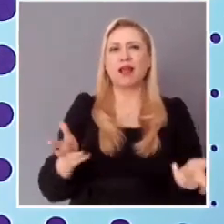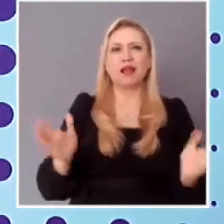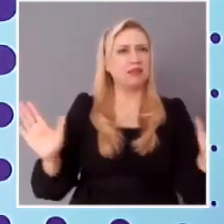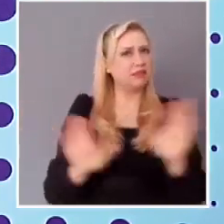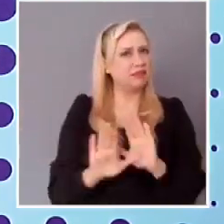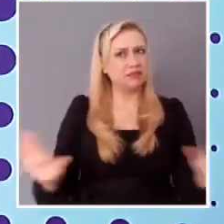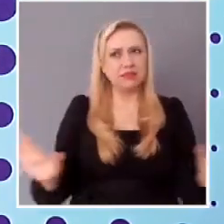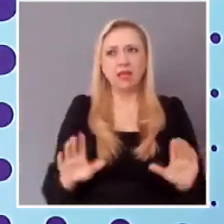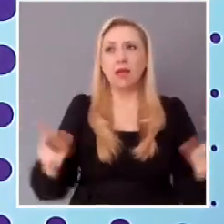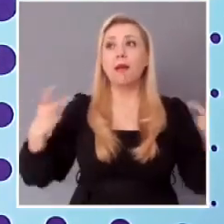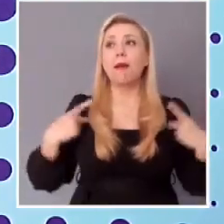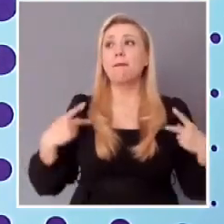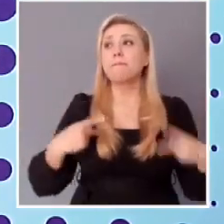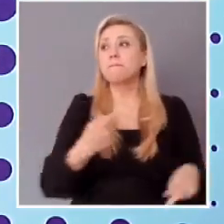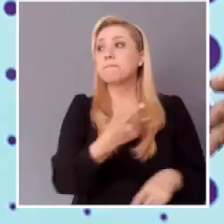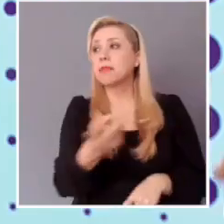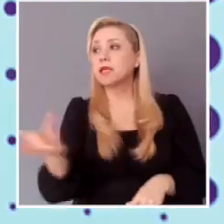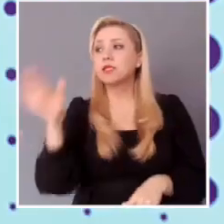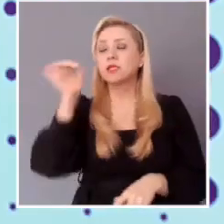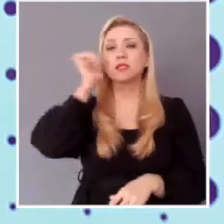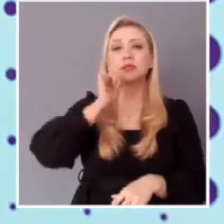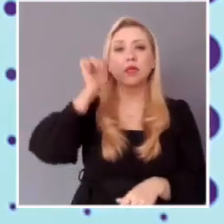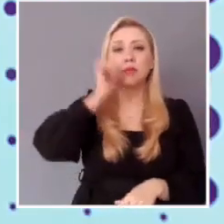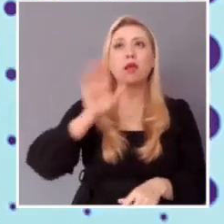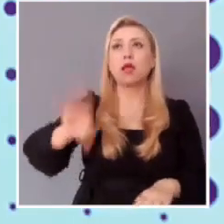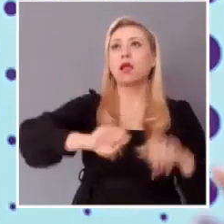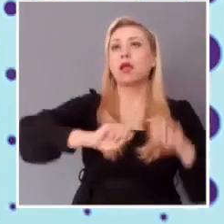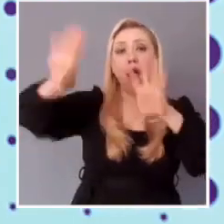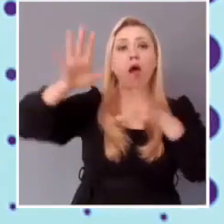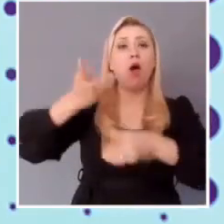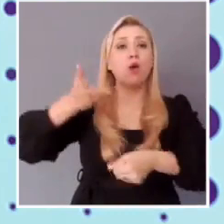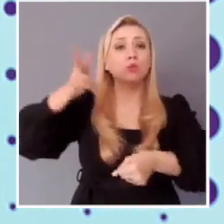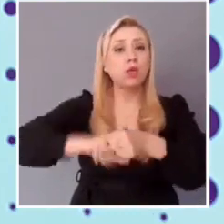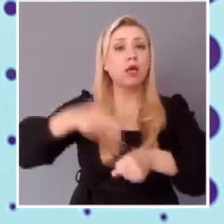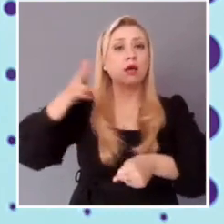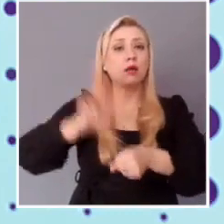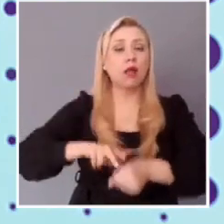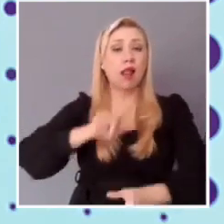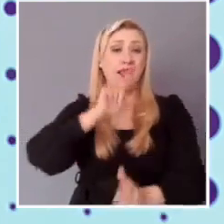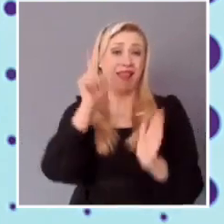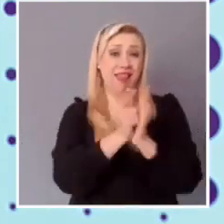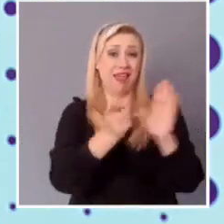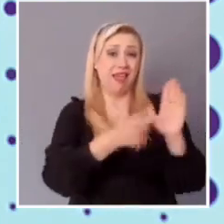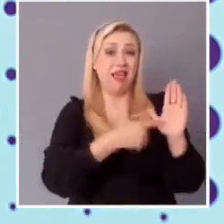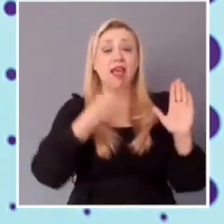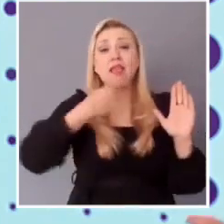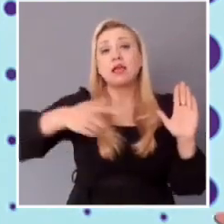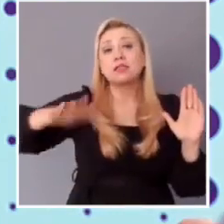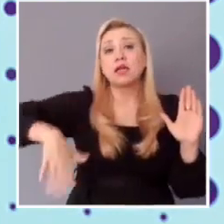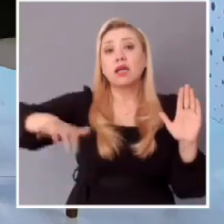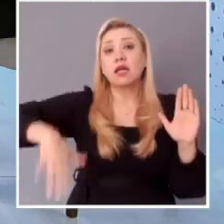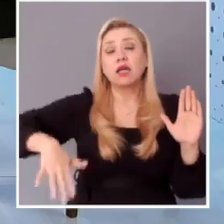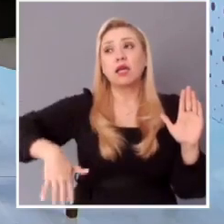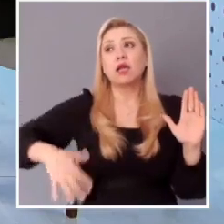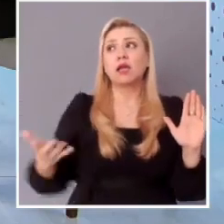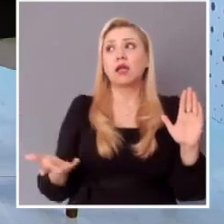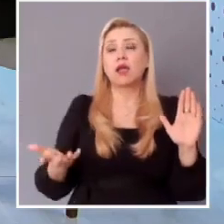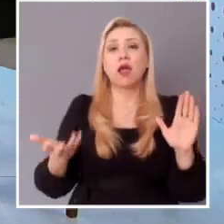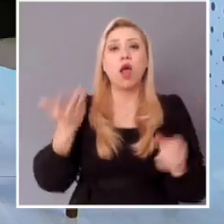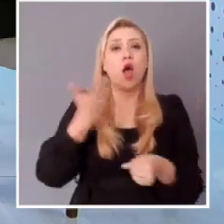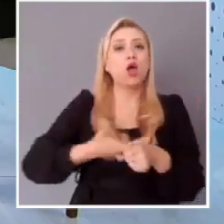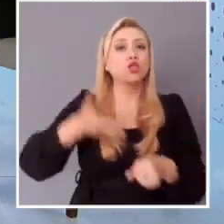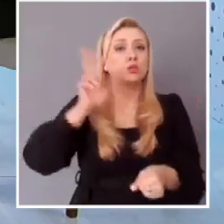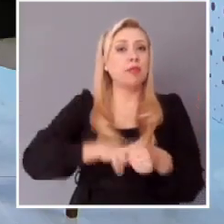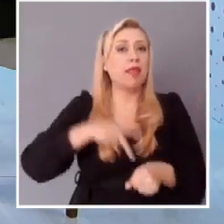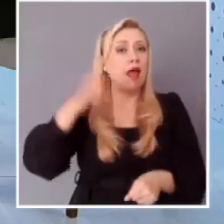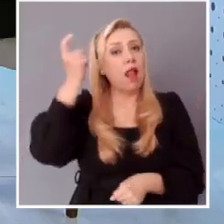biomédico en donde a las personas se les segregaba en las instituciones. La misma ley nos habla de ya no construir más hospitales